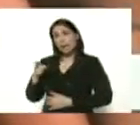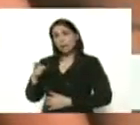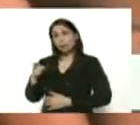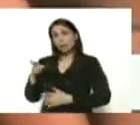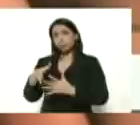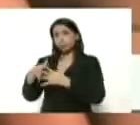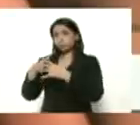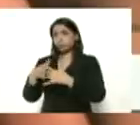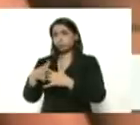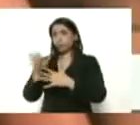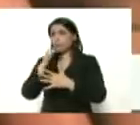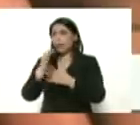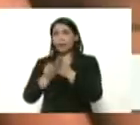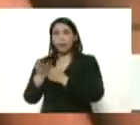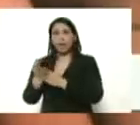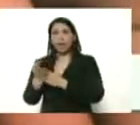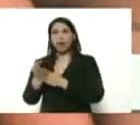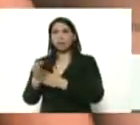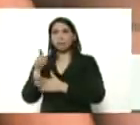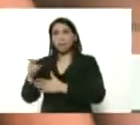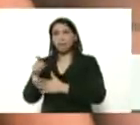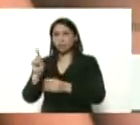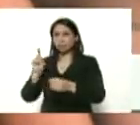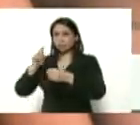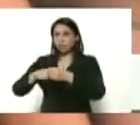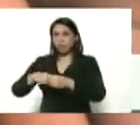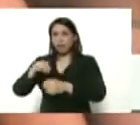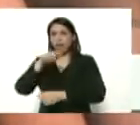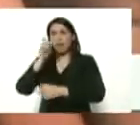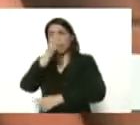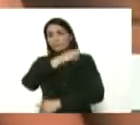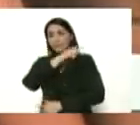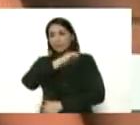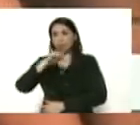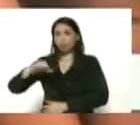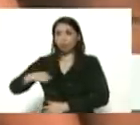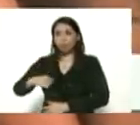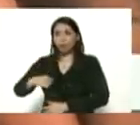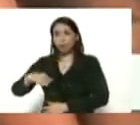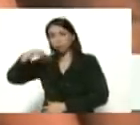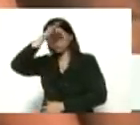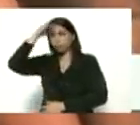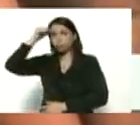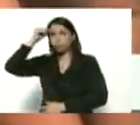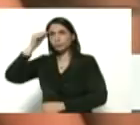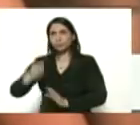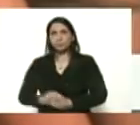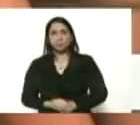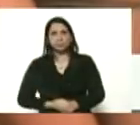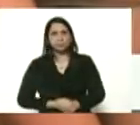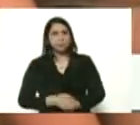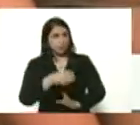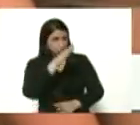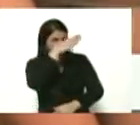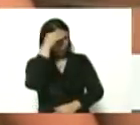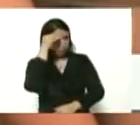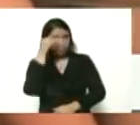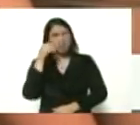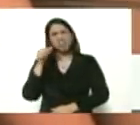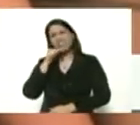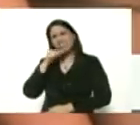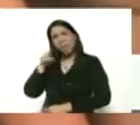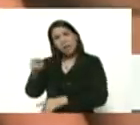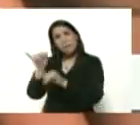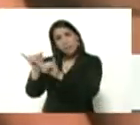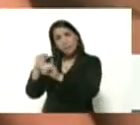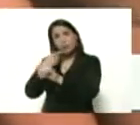intermediarios, como le dije al señor ahorita, que son de la jefe de seguridad del presidente de los Estados Unidos. ¿De Trump? Sí. ¿Quién les dijo? Ellos